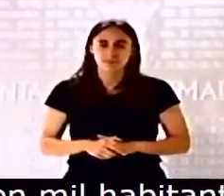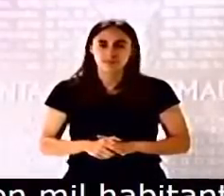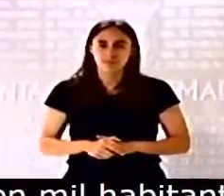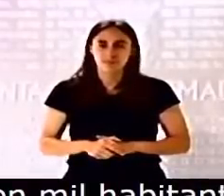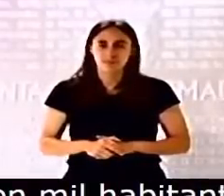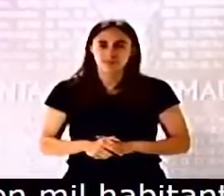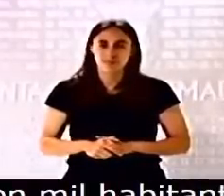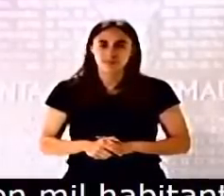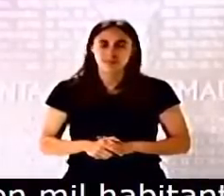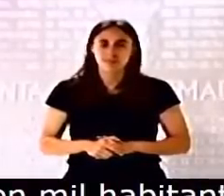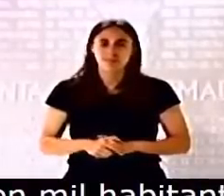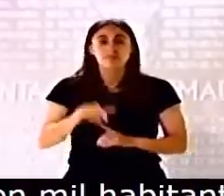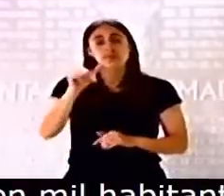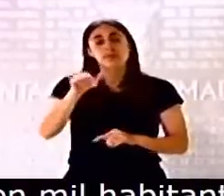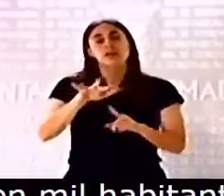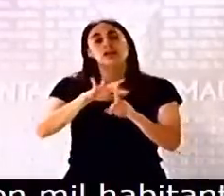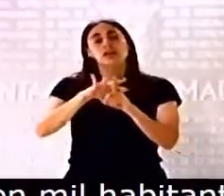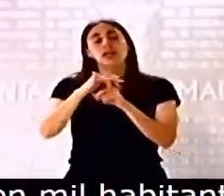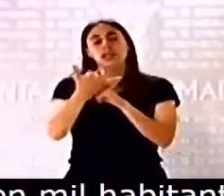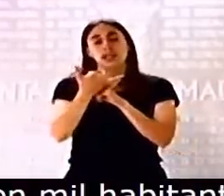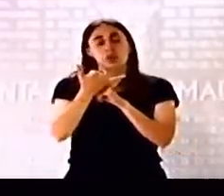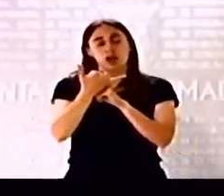Esa es la situación epidemiológica.